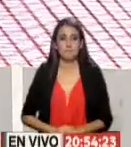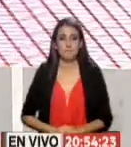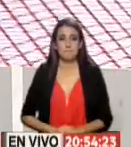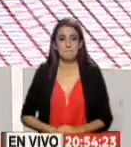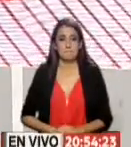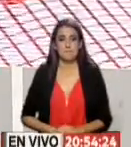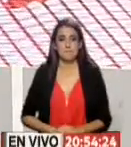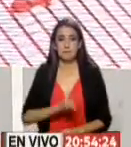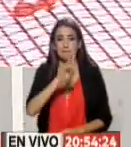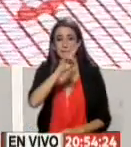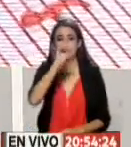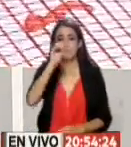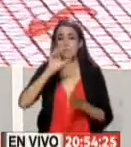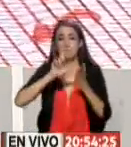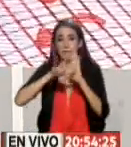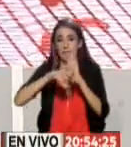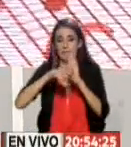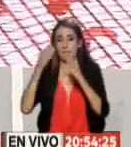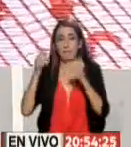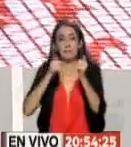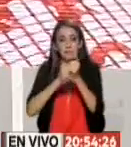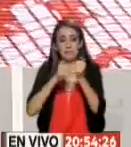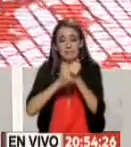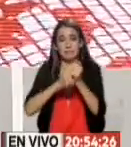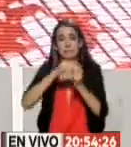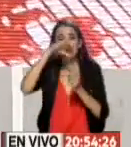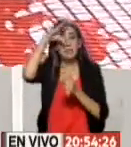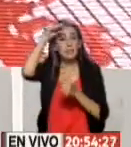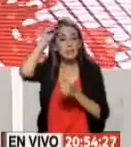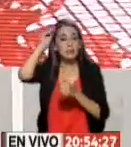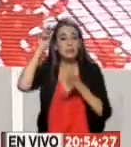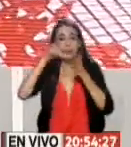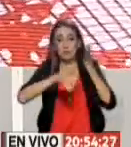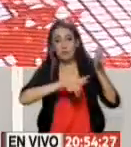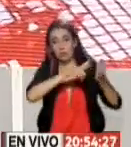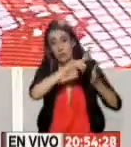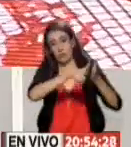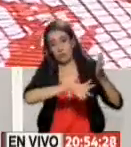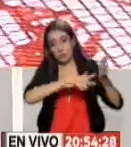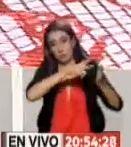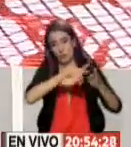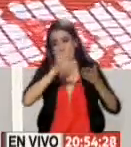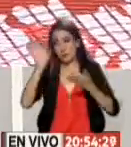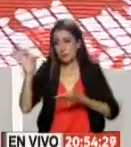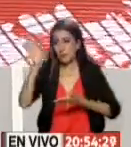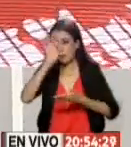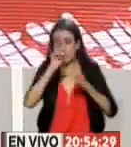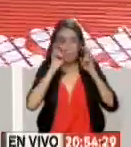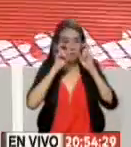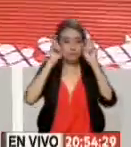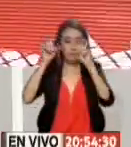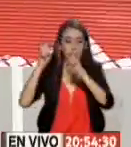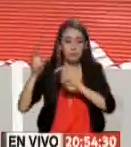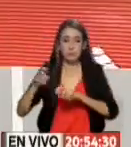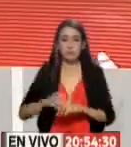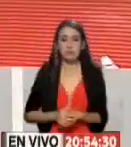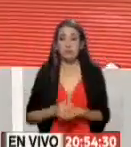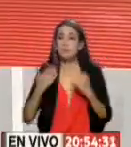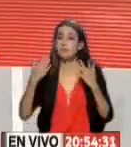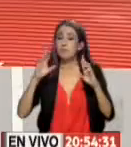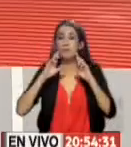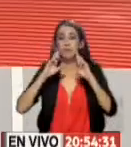ubicado a solo 20 minutos de la ciudad de Riobamba, la estación del ferrocarril de Urbina es un referente del turismo comunitario.